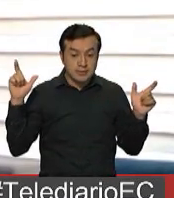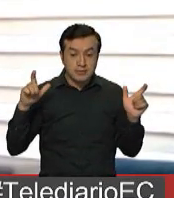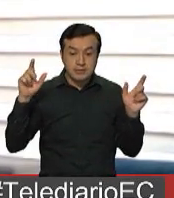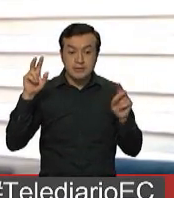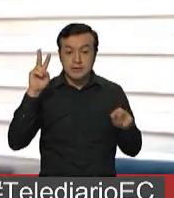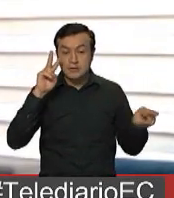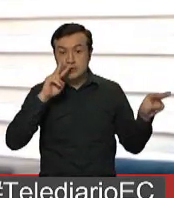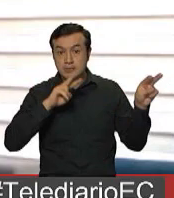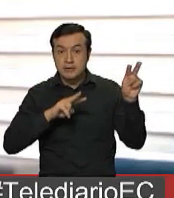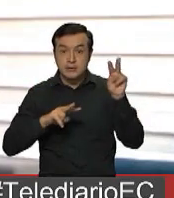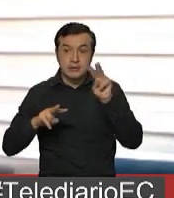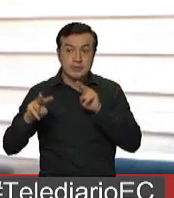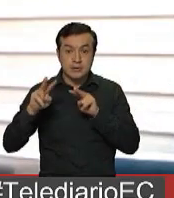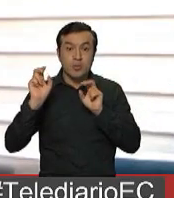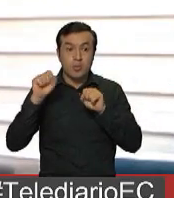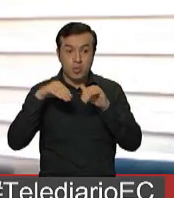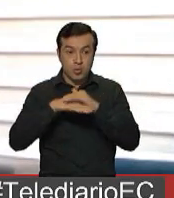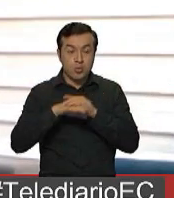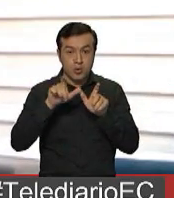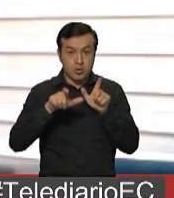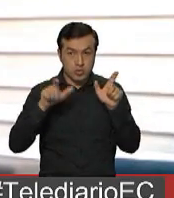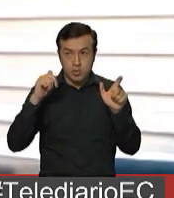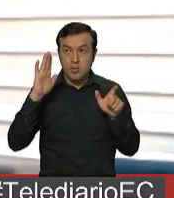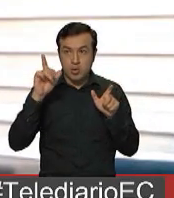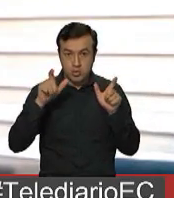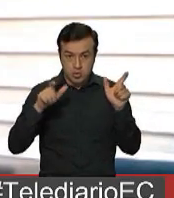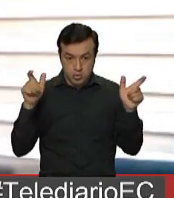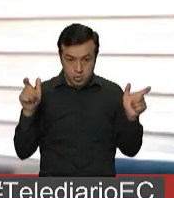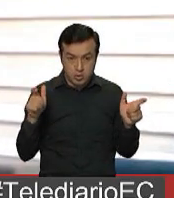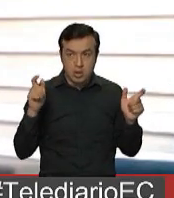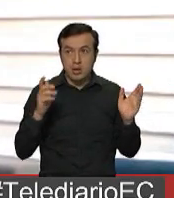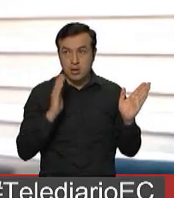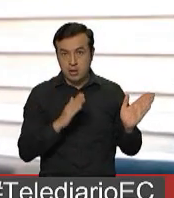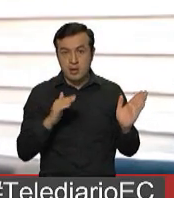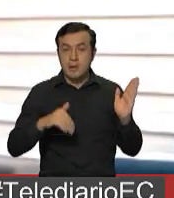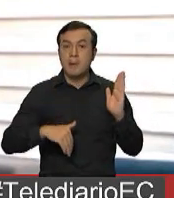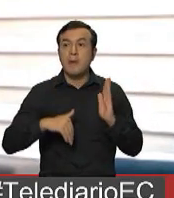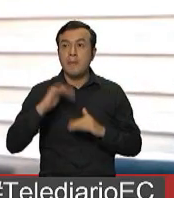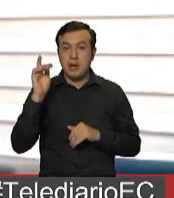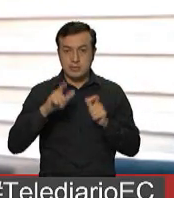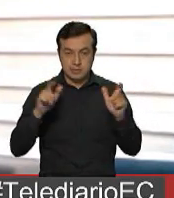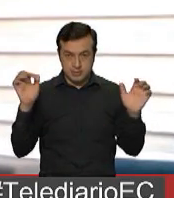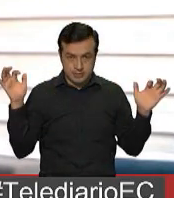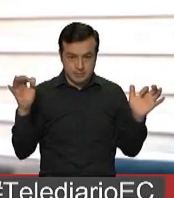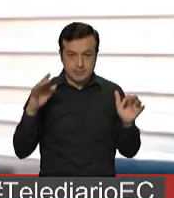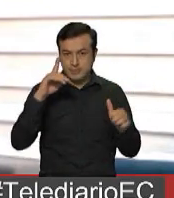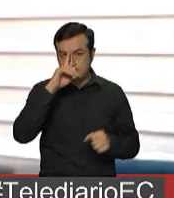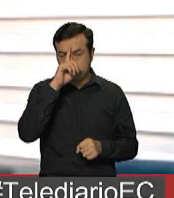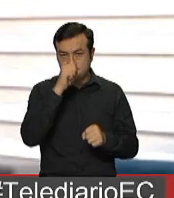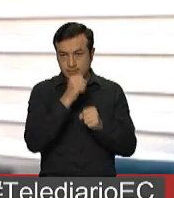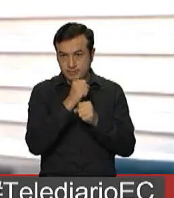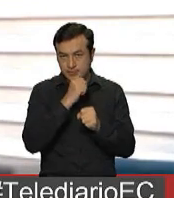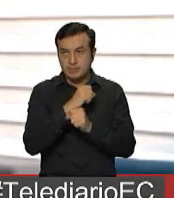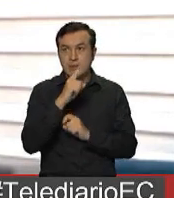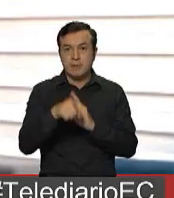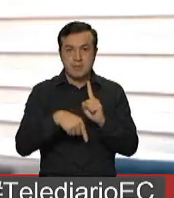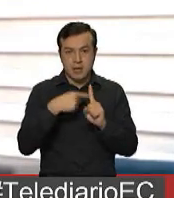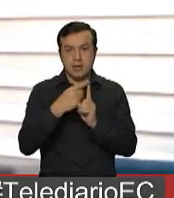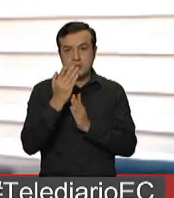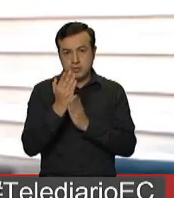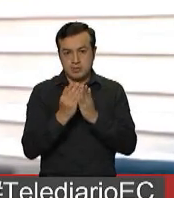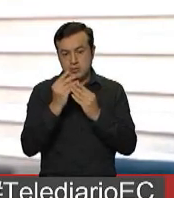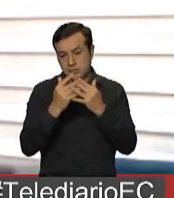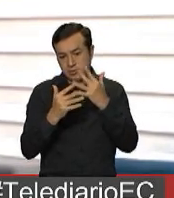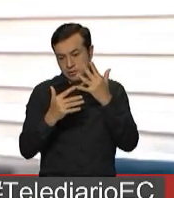puedan ingresar a una agencia y el tiempo que se puedan demorar en ella porque vamos a tener además más personal. Pero se van a seguir ampliando los servicios